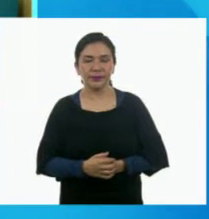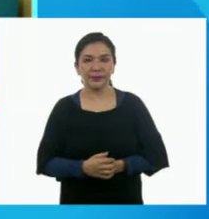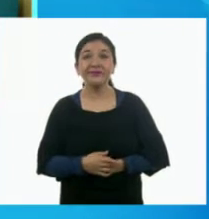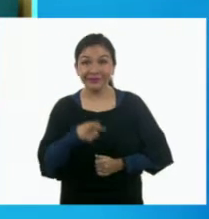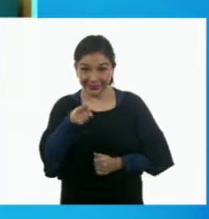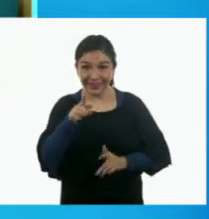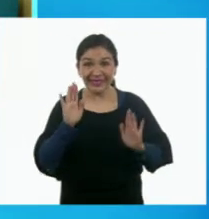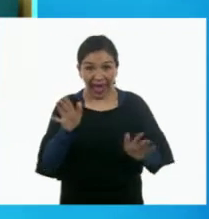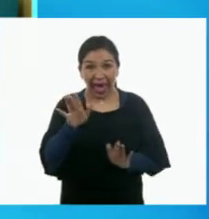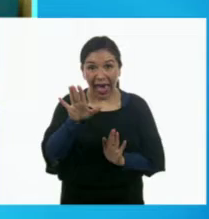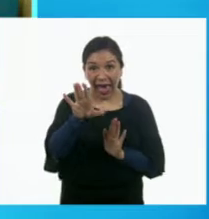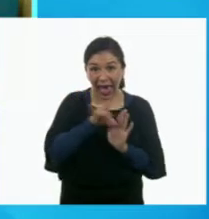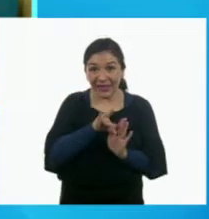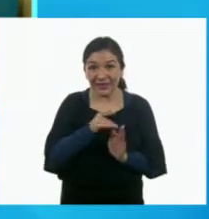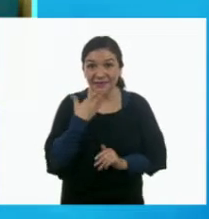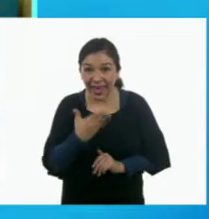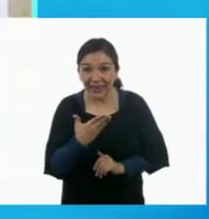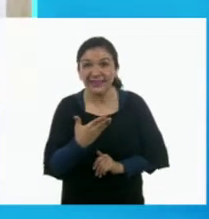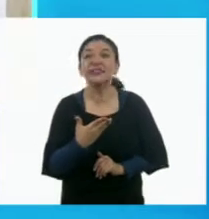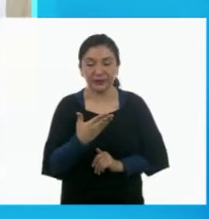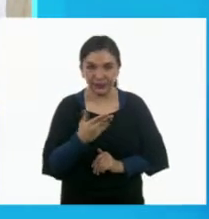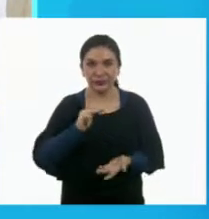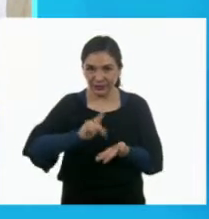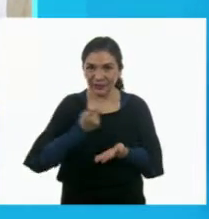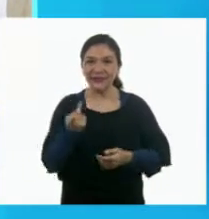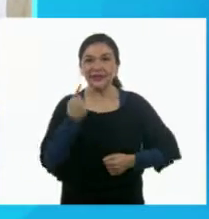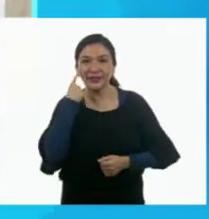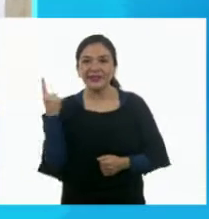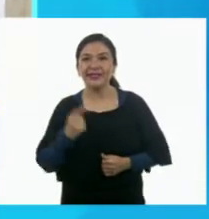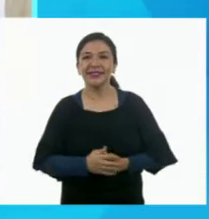¿Lo tienes? Una, dos, tres.